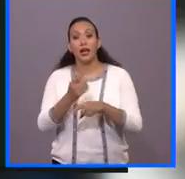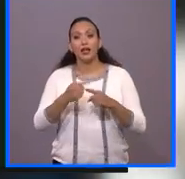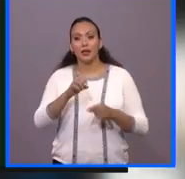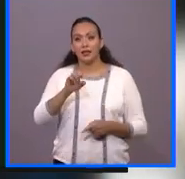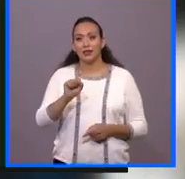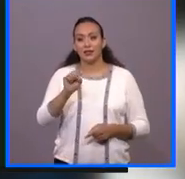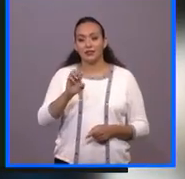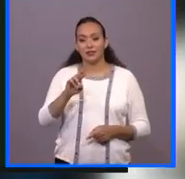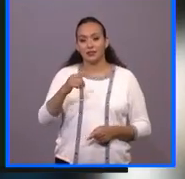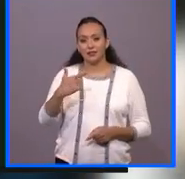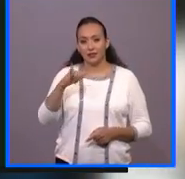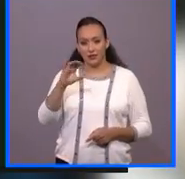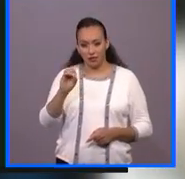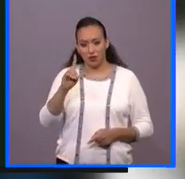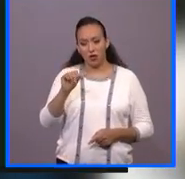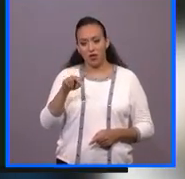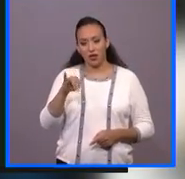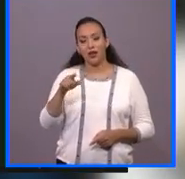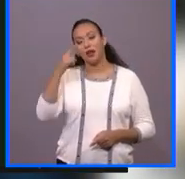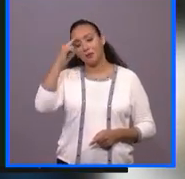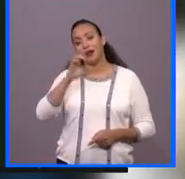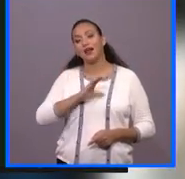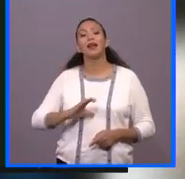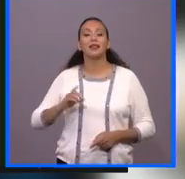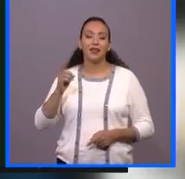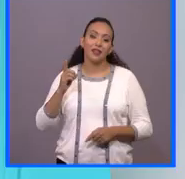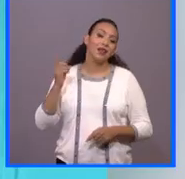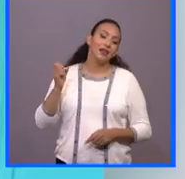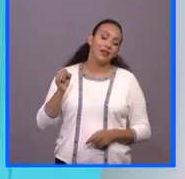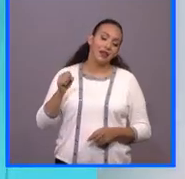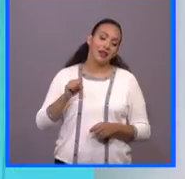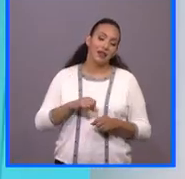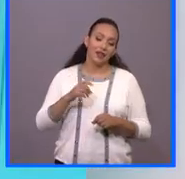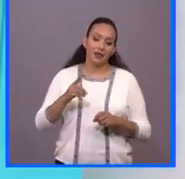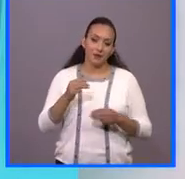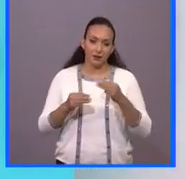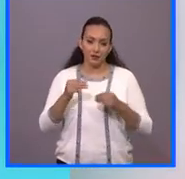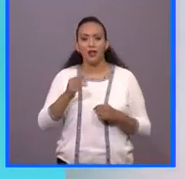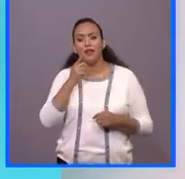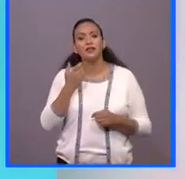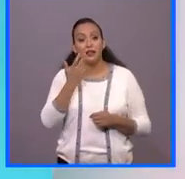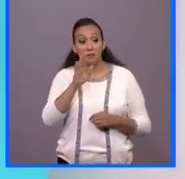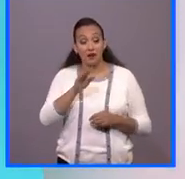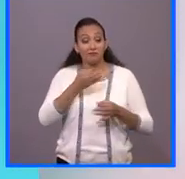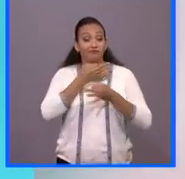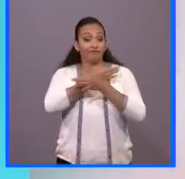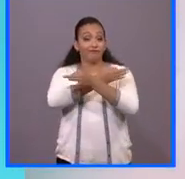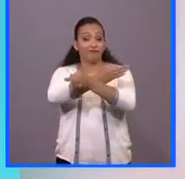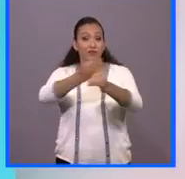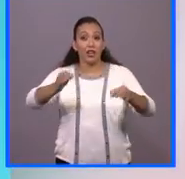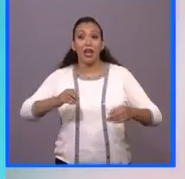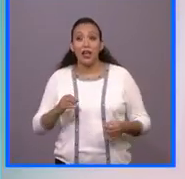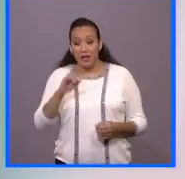Sergio Danilo Pancardo Cobos, candidato a magistrado de circuito, por vulnerar las reglas sobre propaganda electoral y el interés superior de